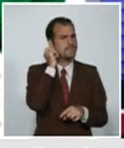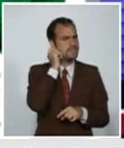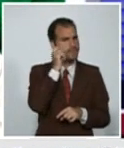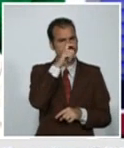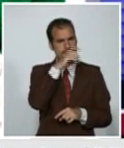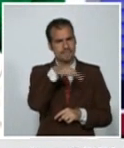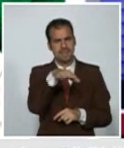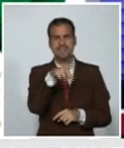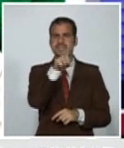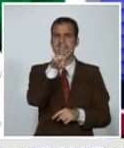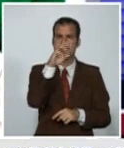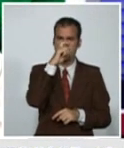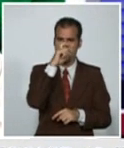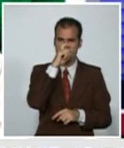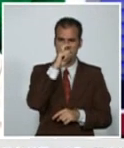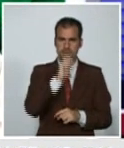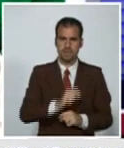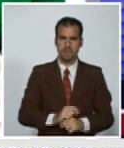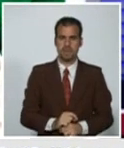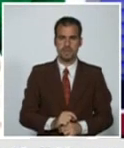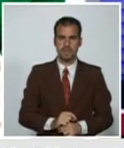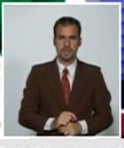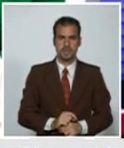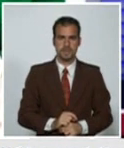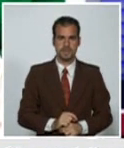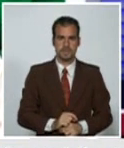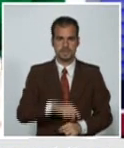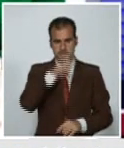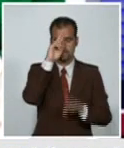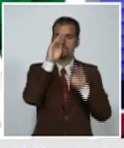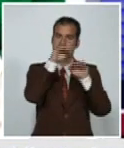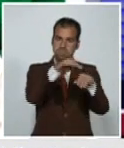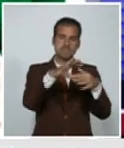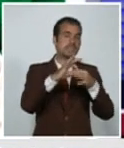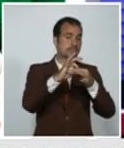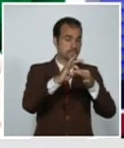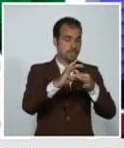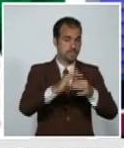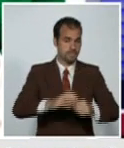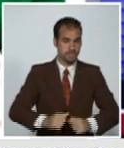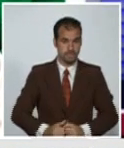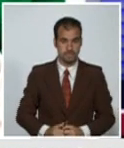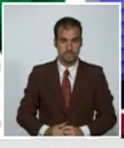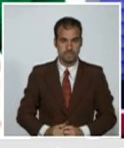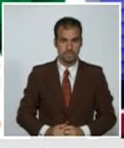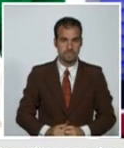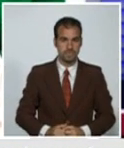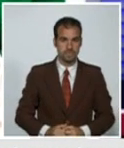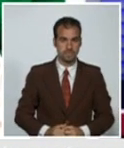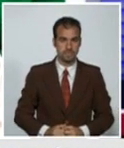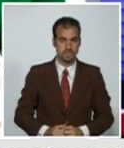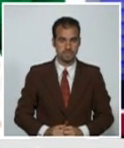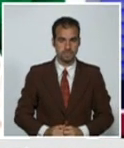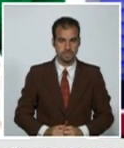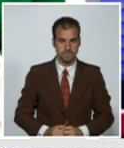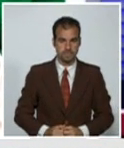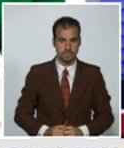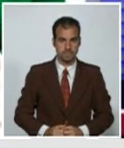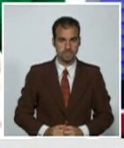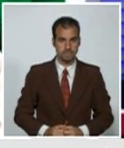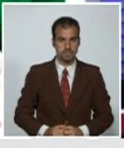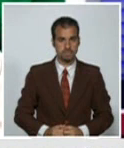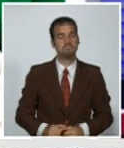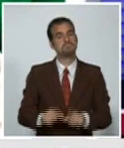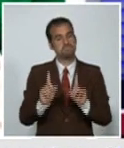edad que está reportada de grave, se mantiene en esta condición, pero